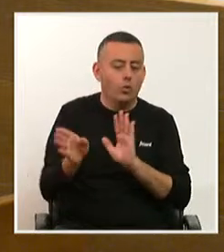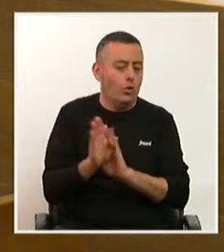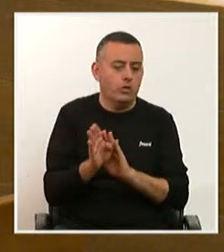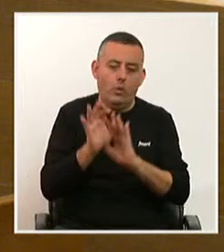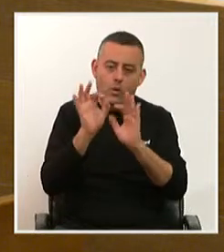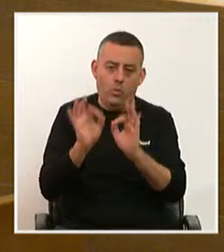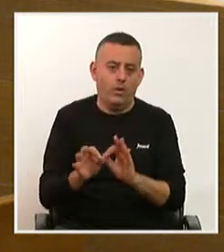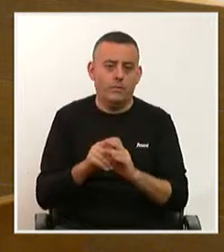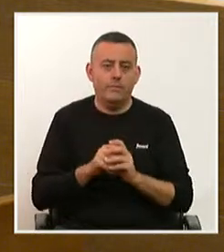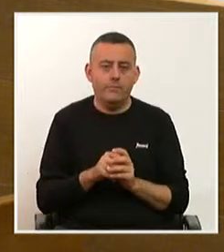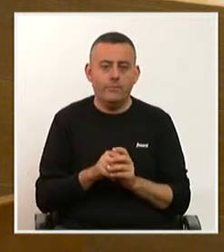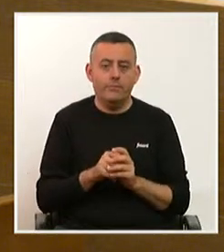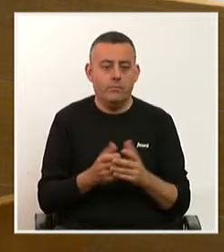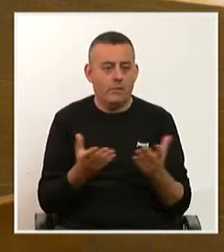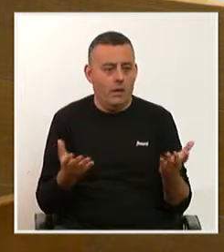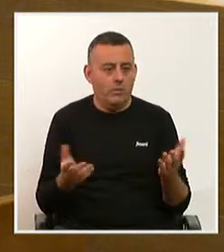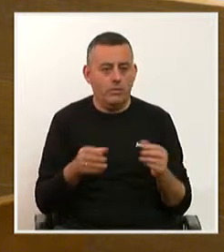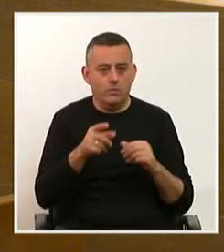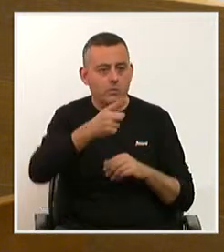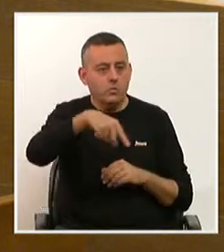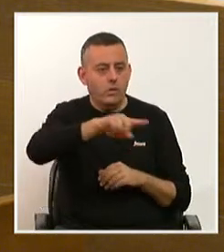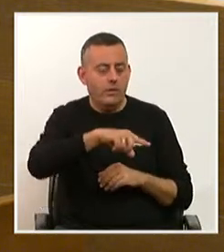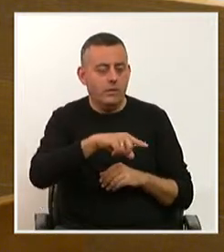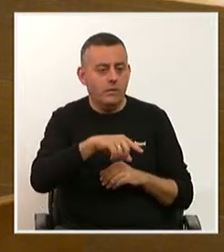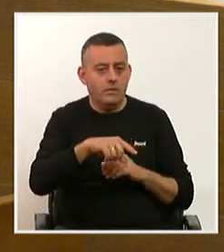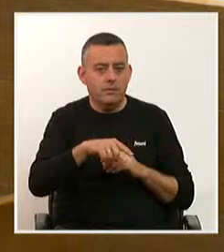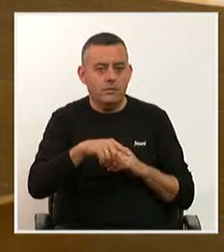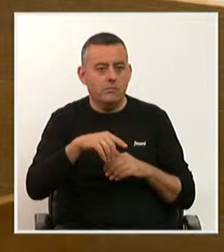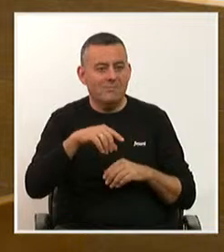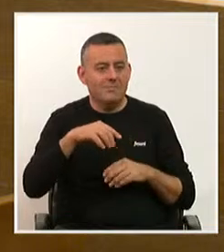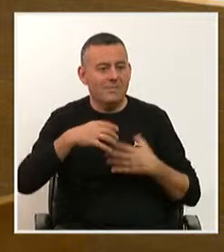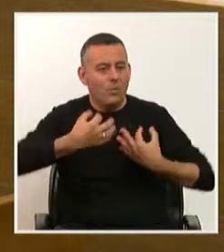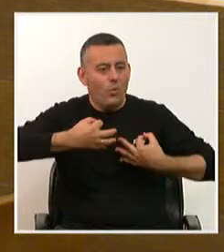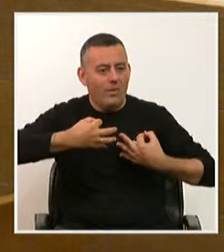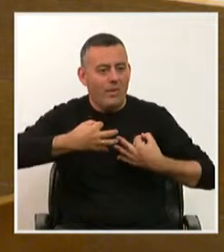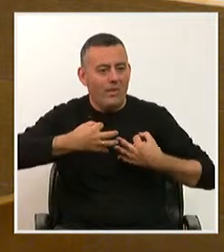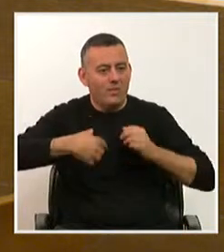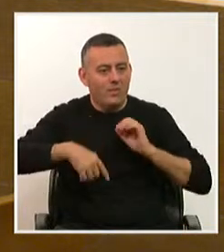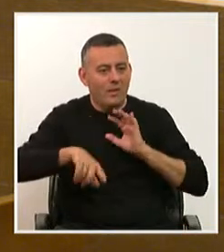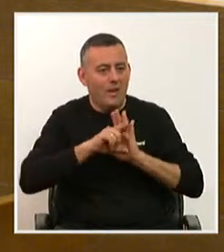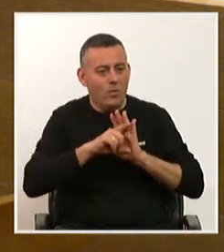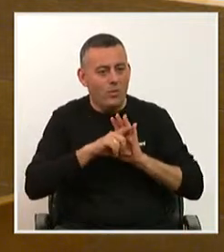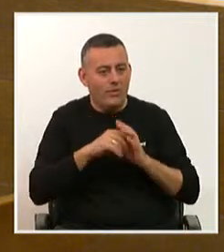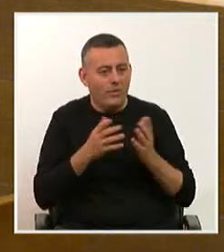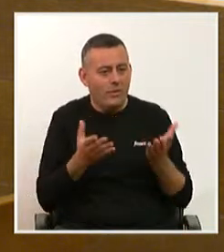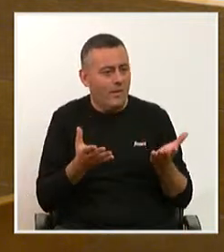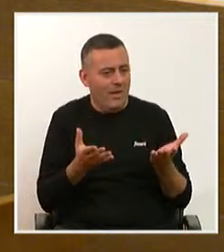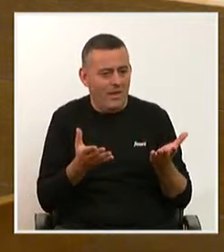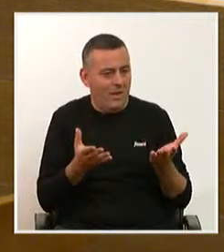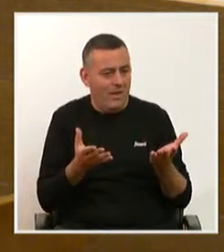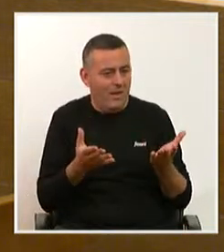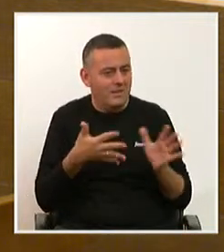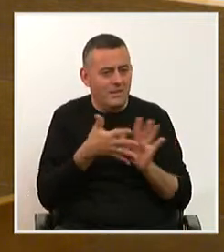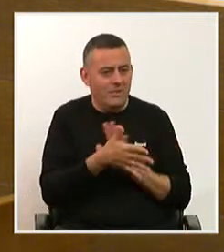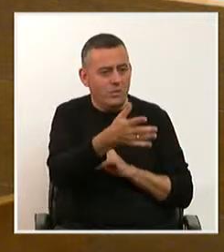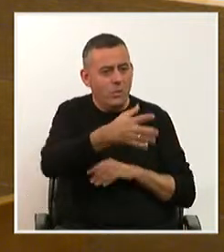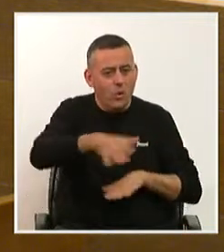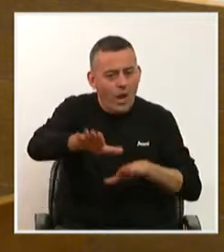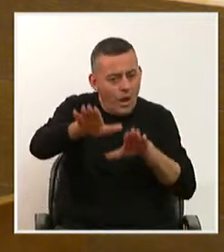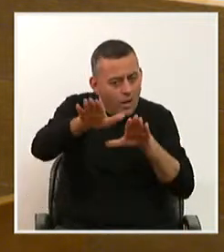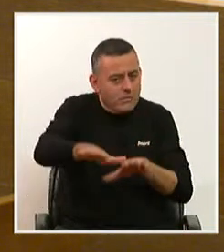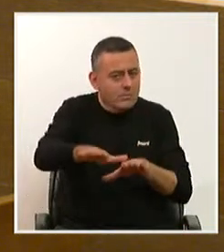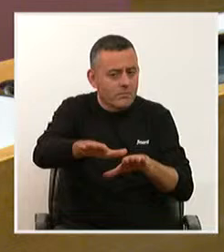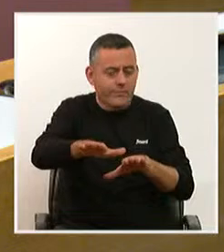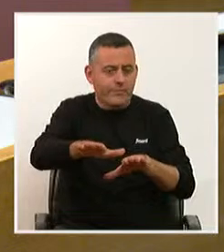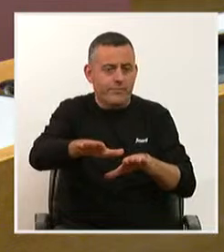seguridad jurídica ustedes lo único que están haciendo es favorecer a las empresas del juego y le reitero señor lanos no